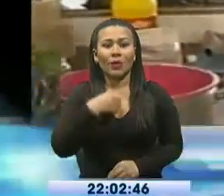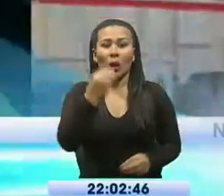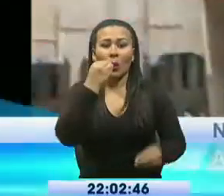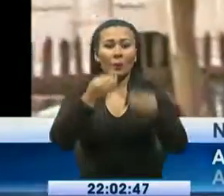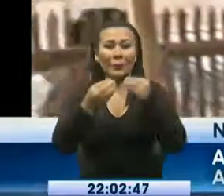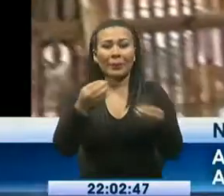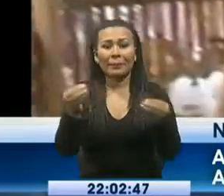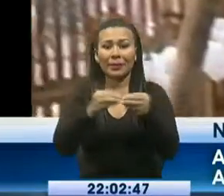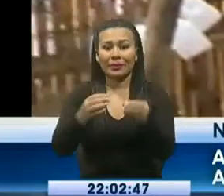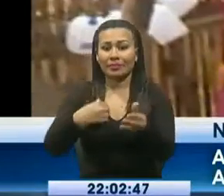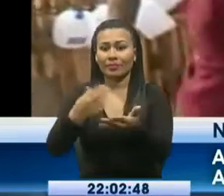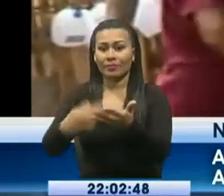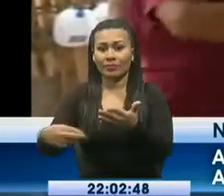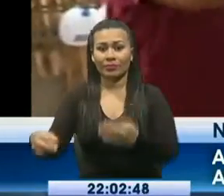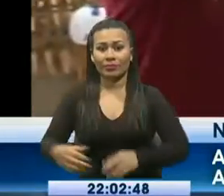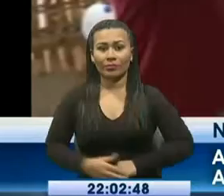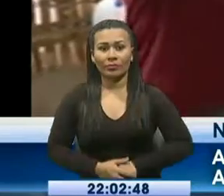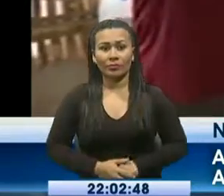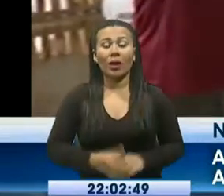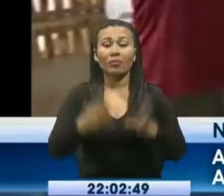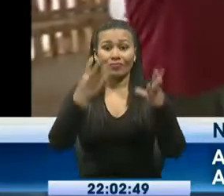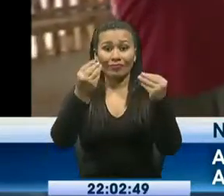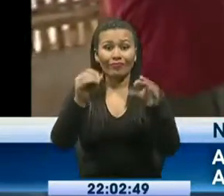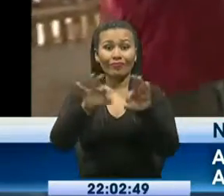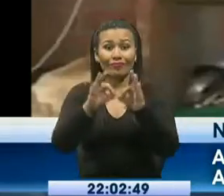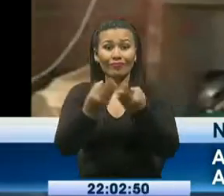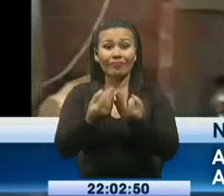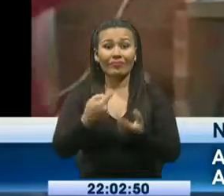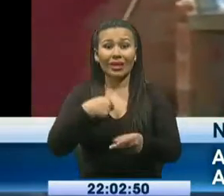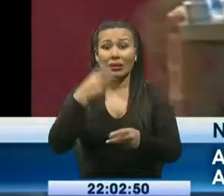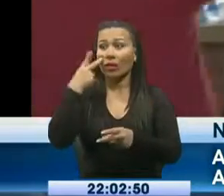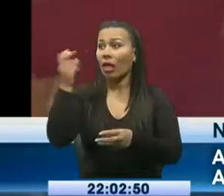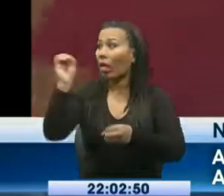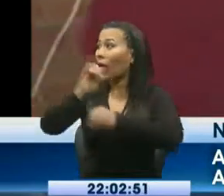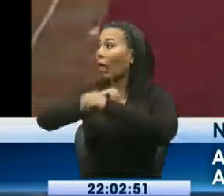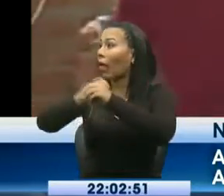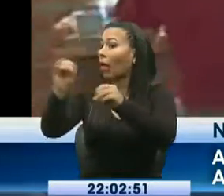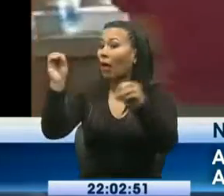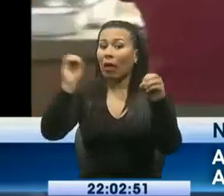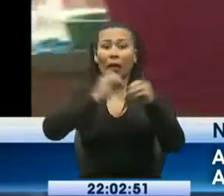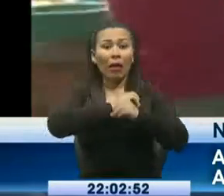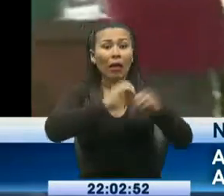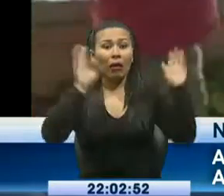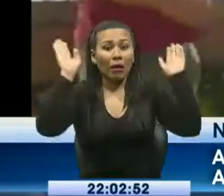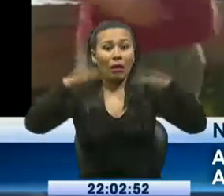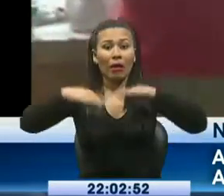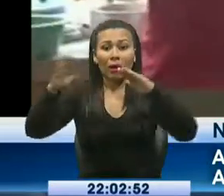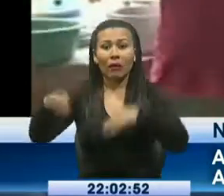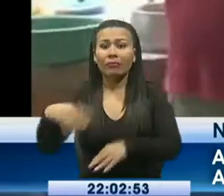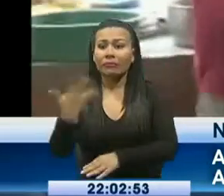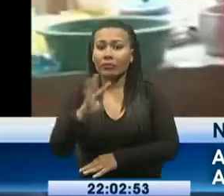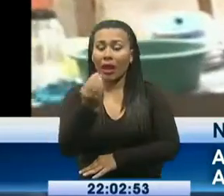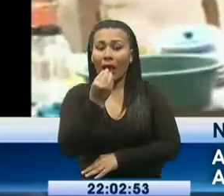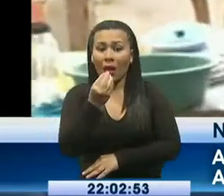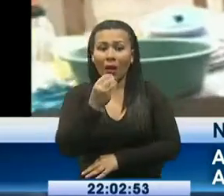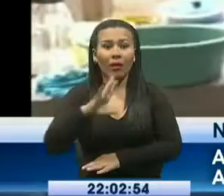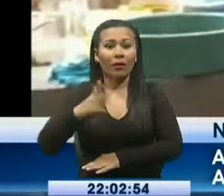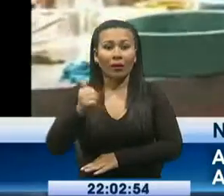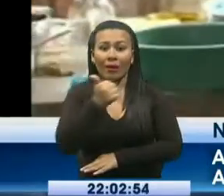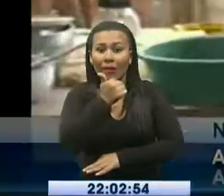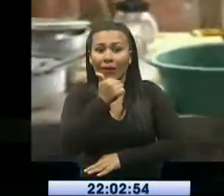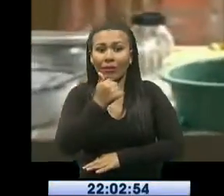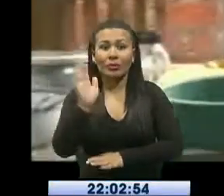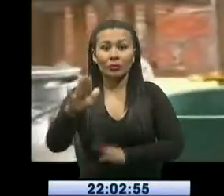más. Decenas de familias están en las mismas circunstancias, sin agua ni alimentos, y sus